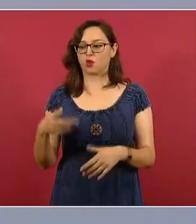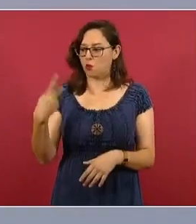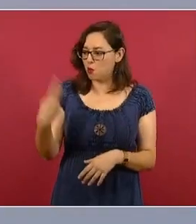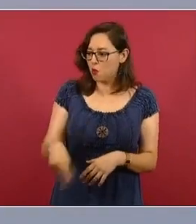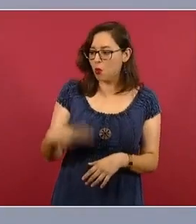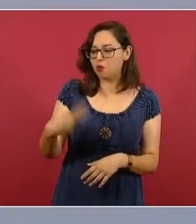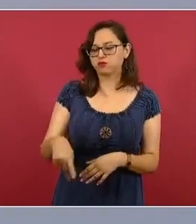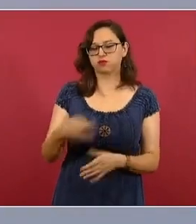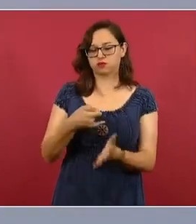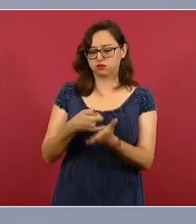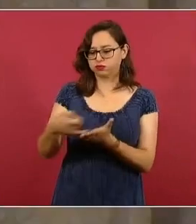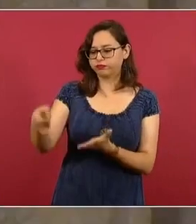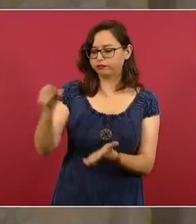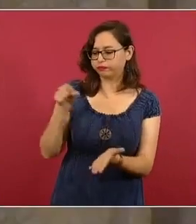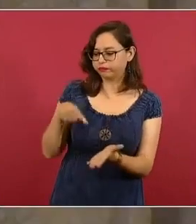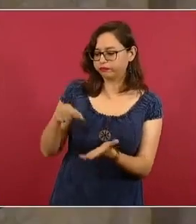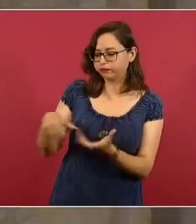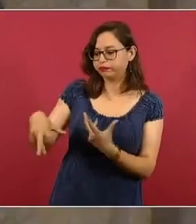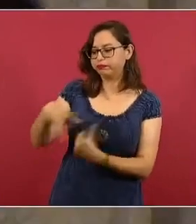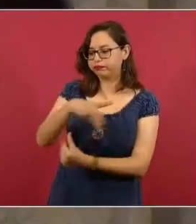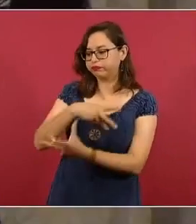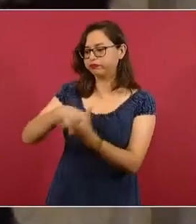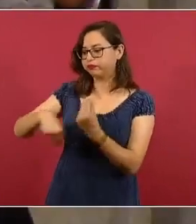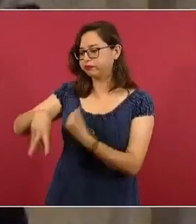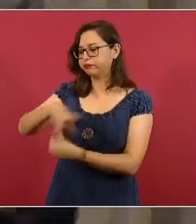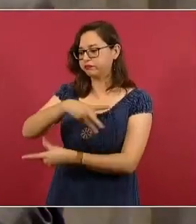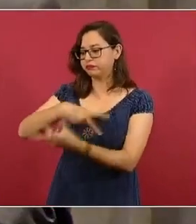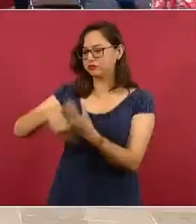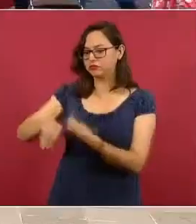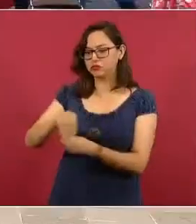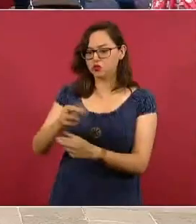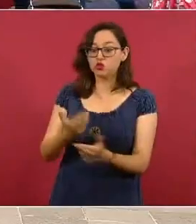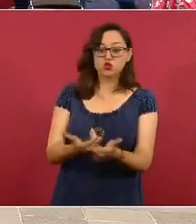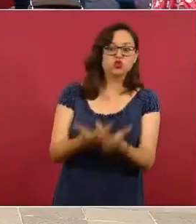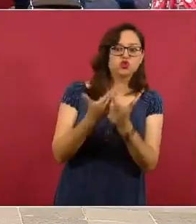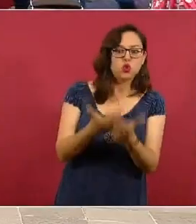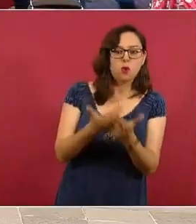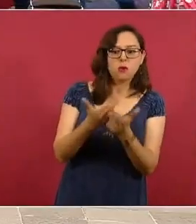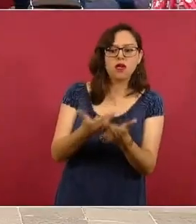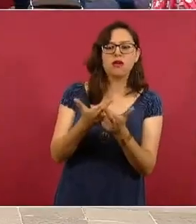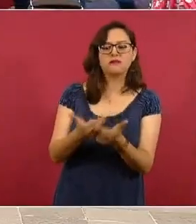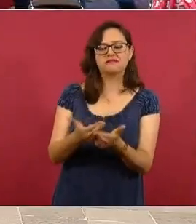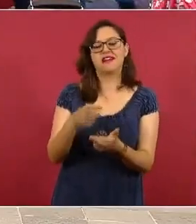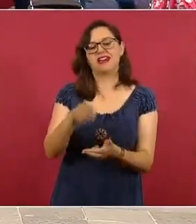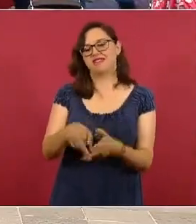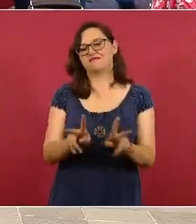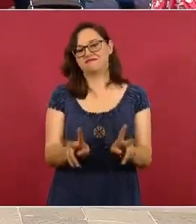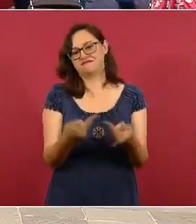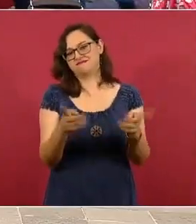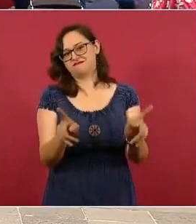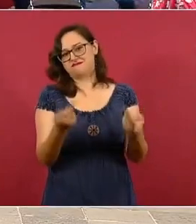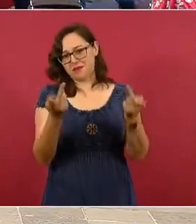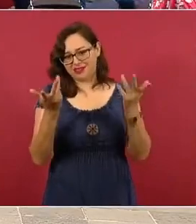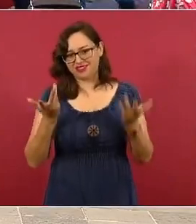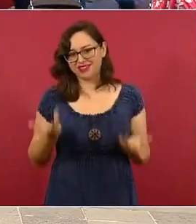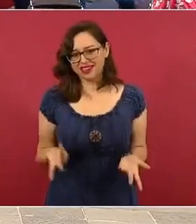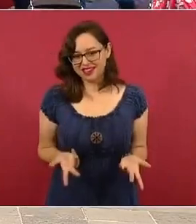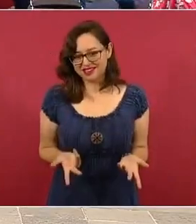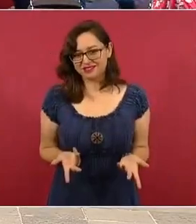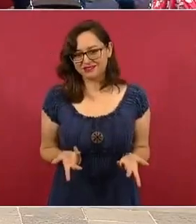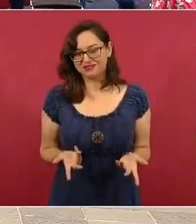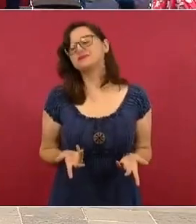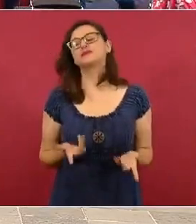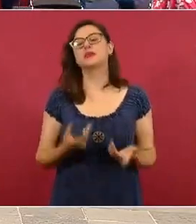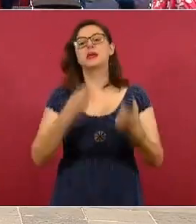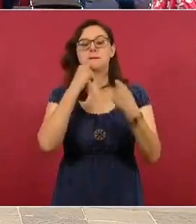autoconsumo y los excedentes, pues venderlos. Y lo que aquí planteó Leonel, vamos a